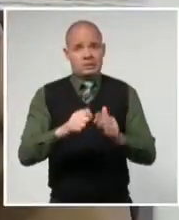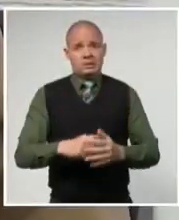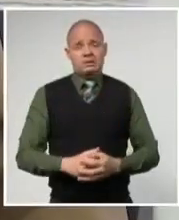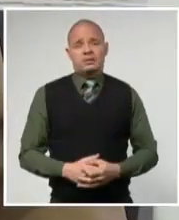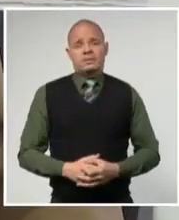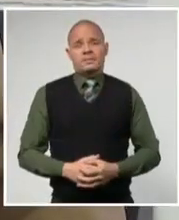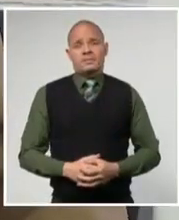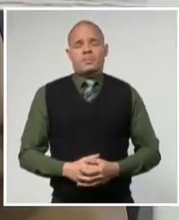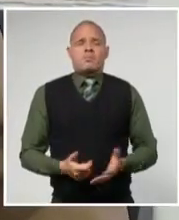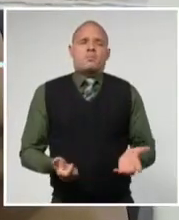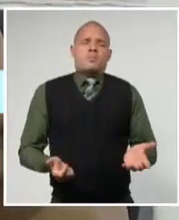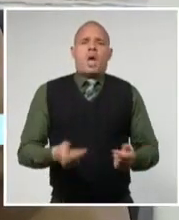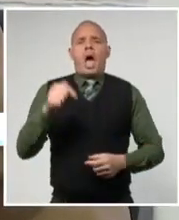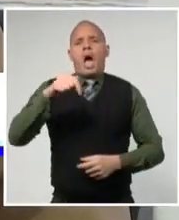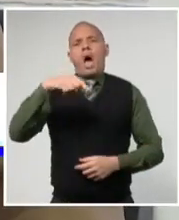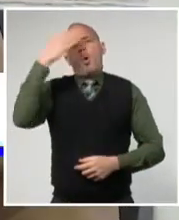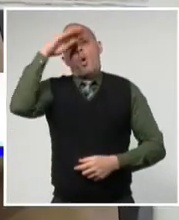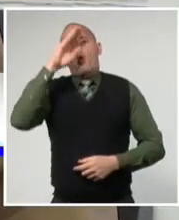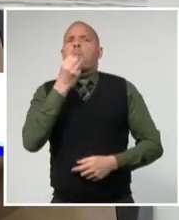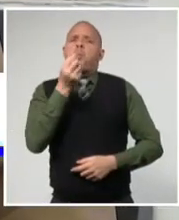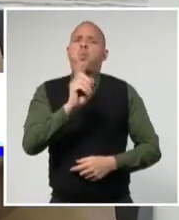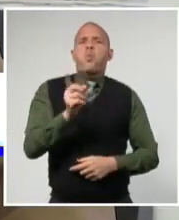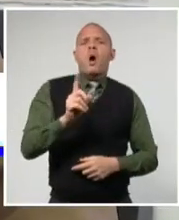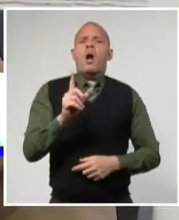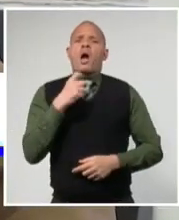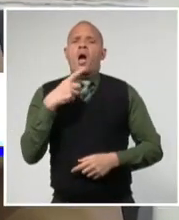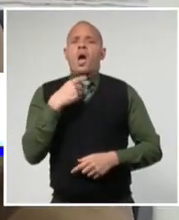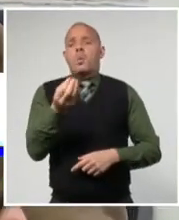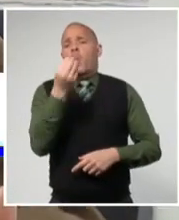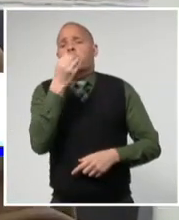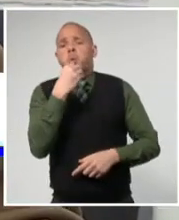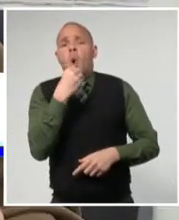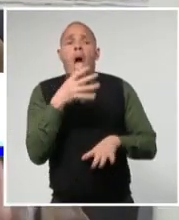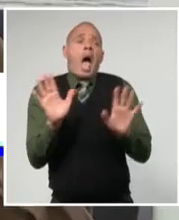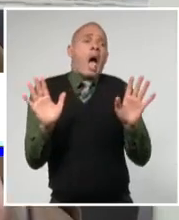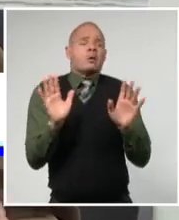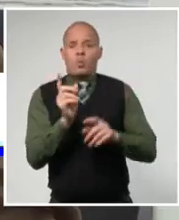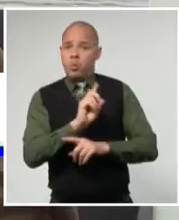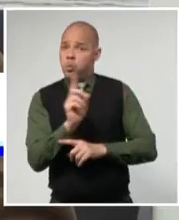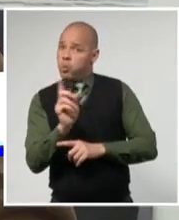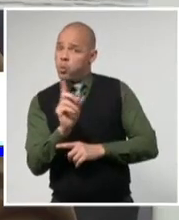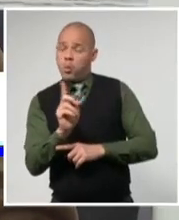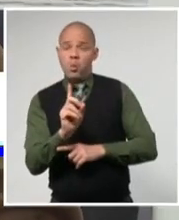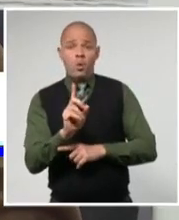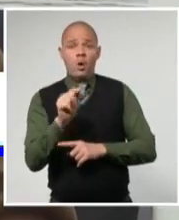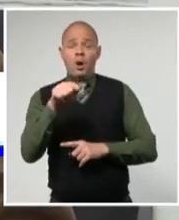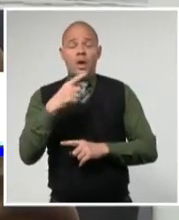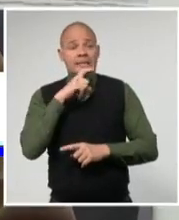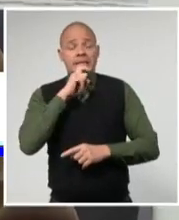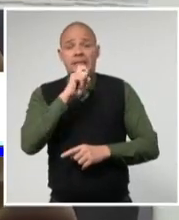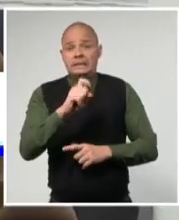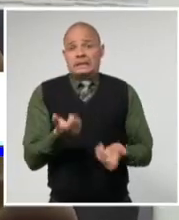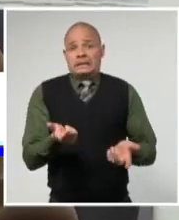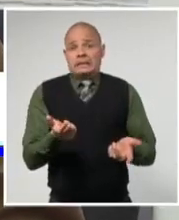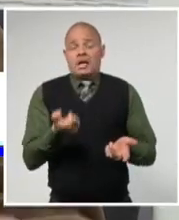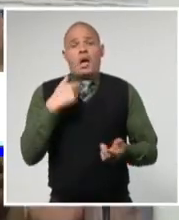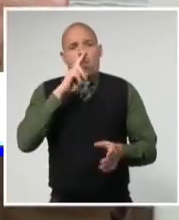El país no se puede dar el lujo, sencillamente, de estar buscando un dinero que es muy